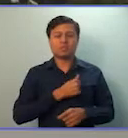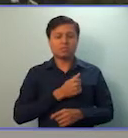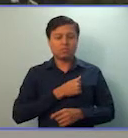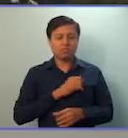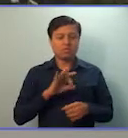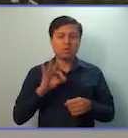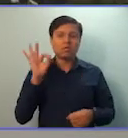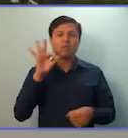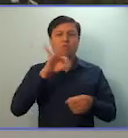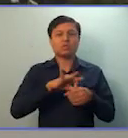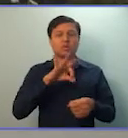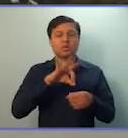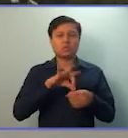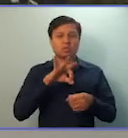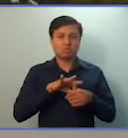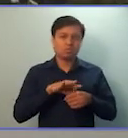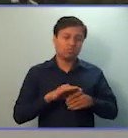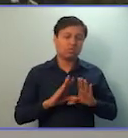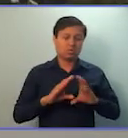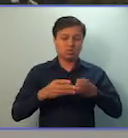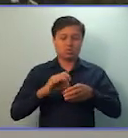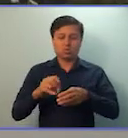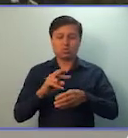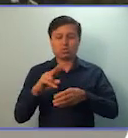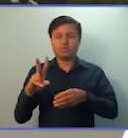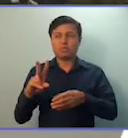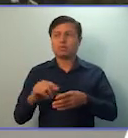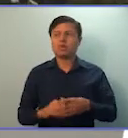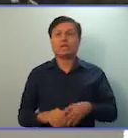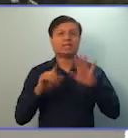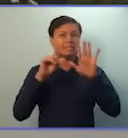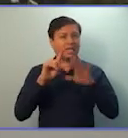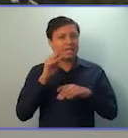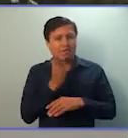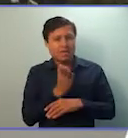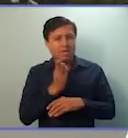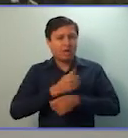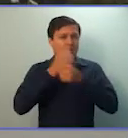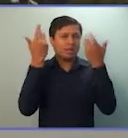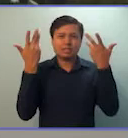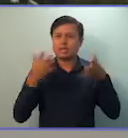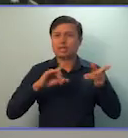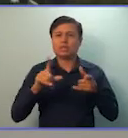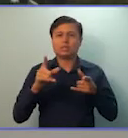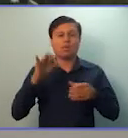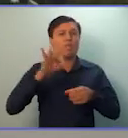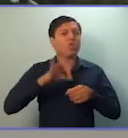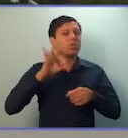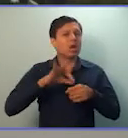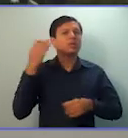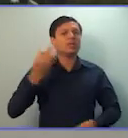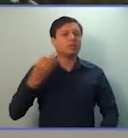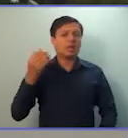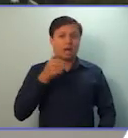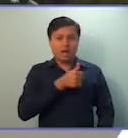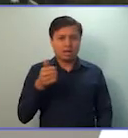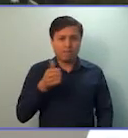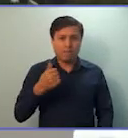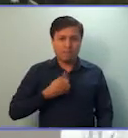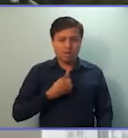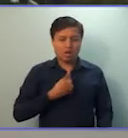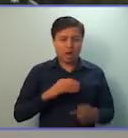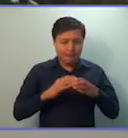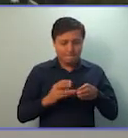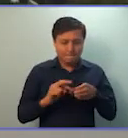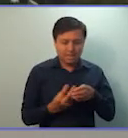en el caso de las juntas receptoras de votos a más tardar a las seis y media de la mañana deben de ejercer su derecho al voto y luego éste